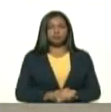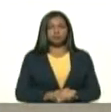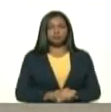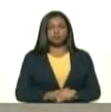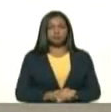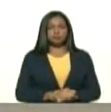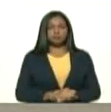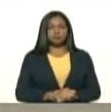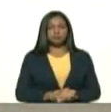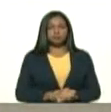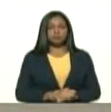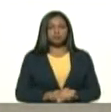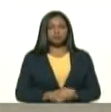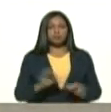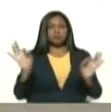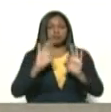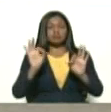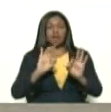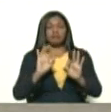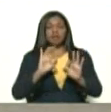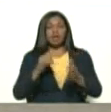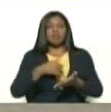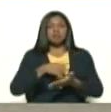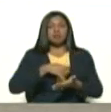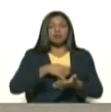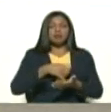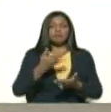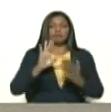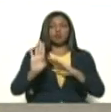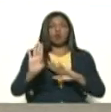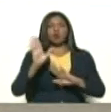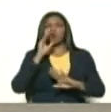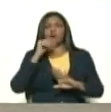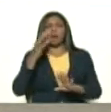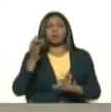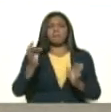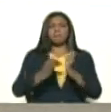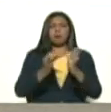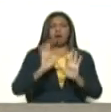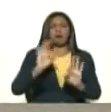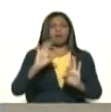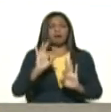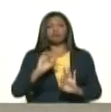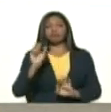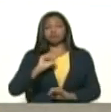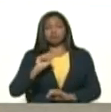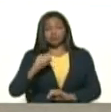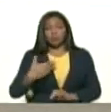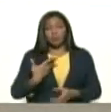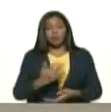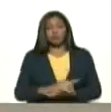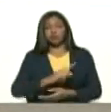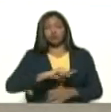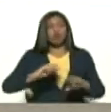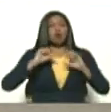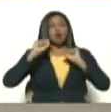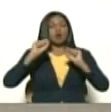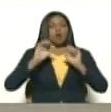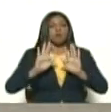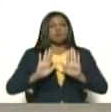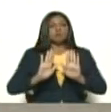nadie es invulnerable e inmune a esta pandemia. Hemos logrado